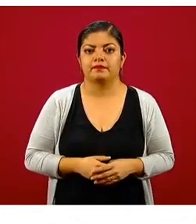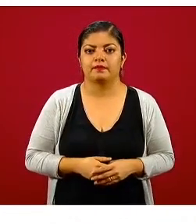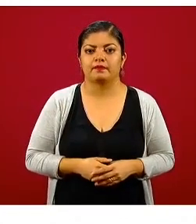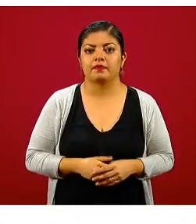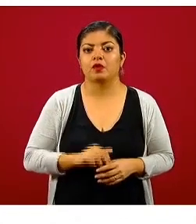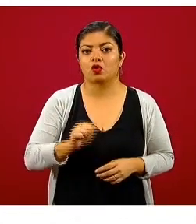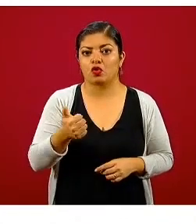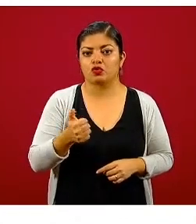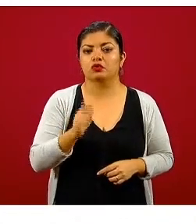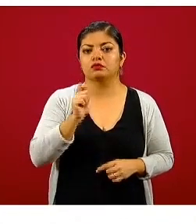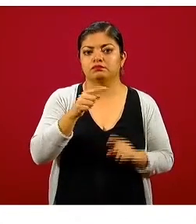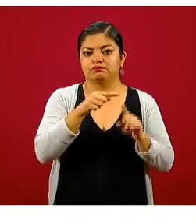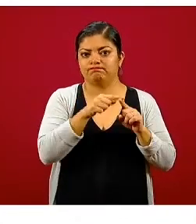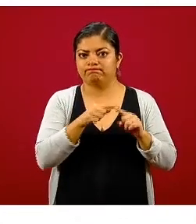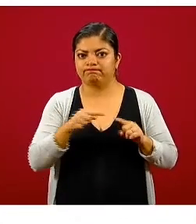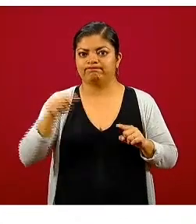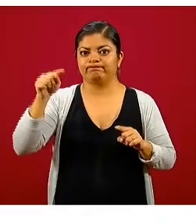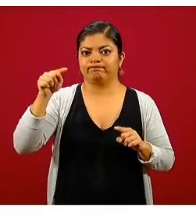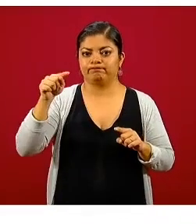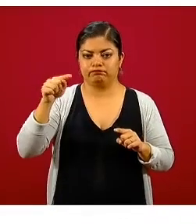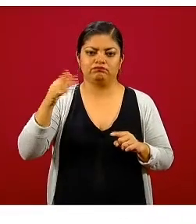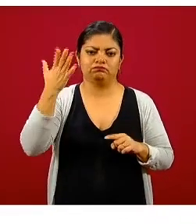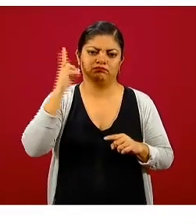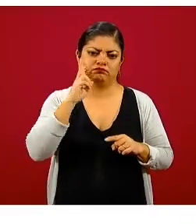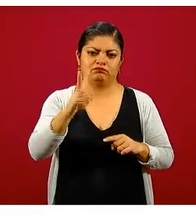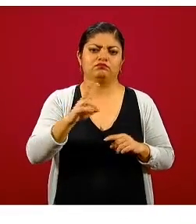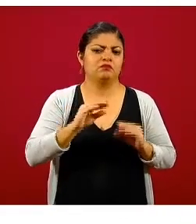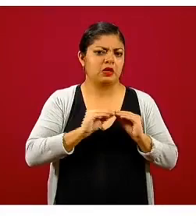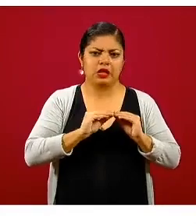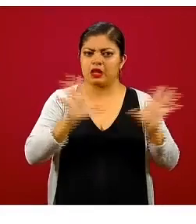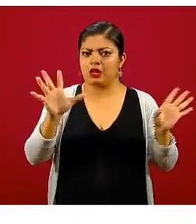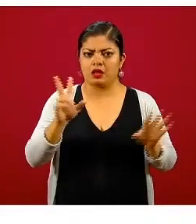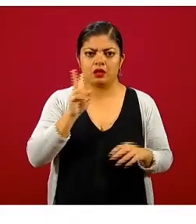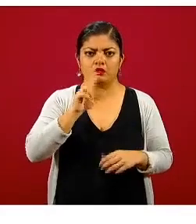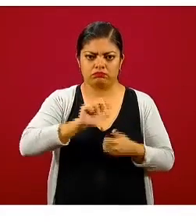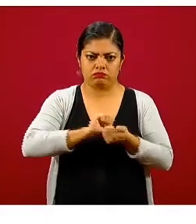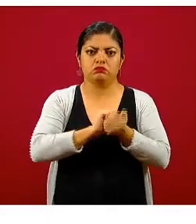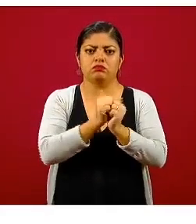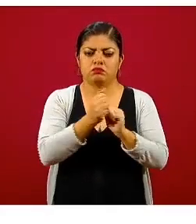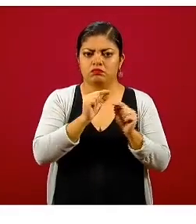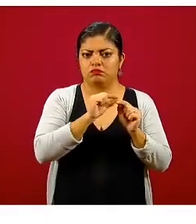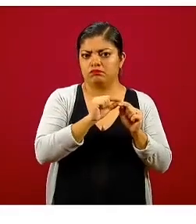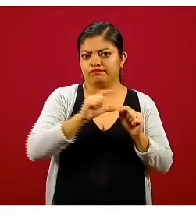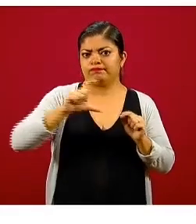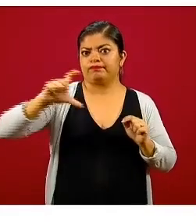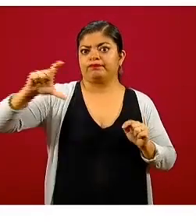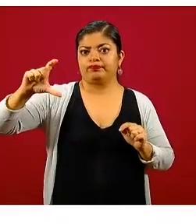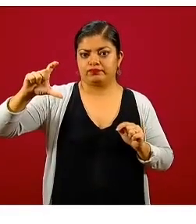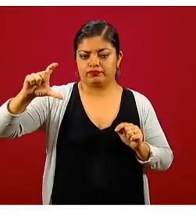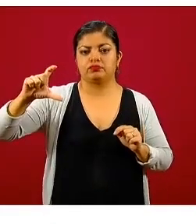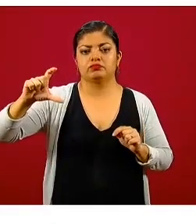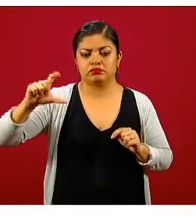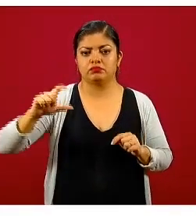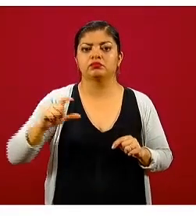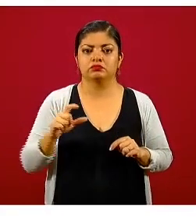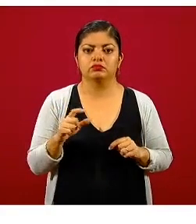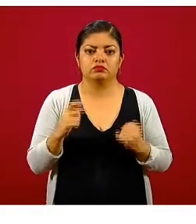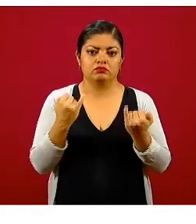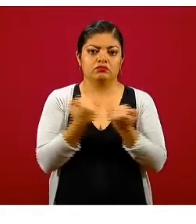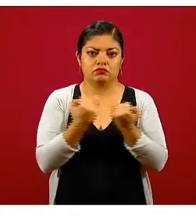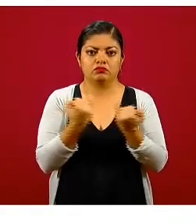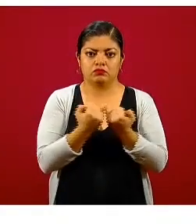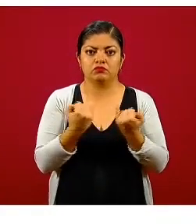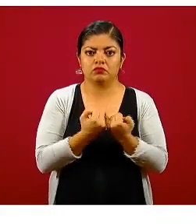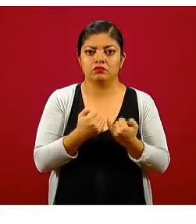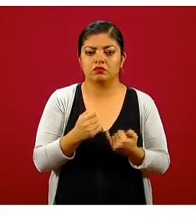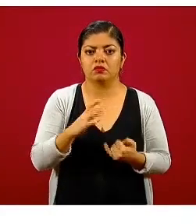curva epidémica. Claramente la tendencia continúa ascendente. Vemos también la cantidad de